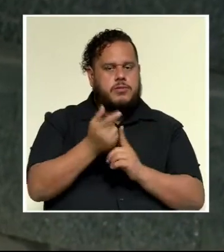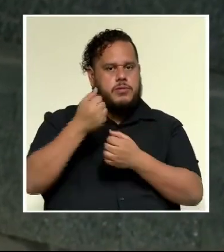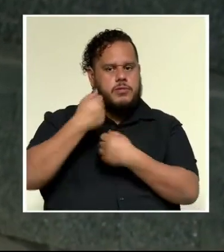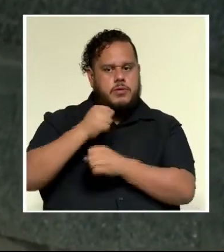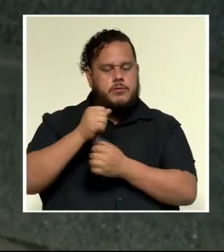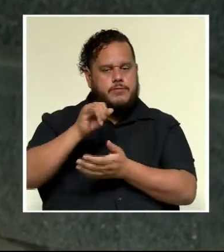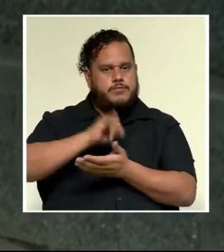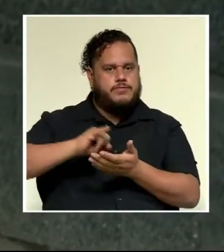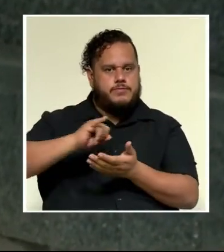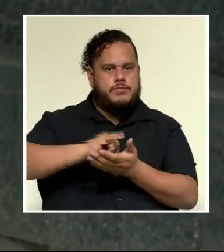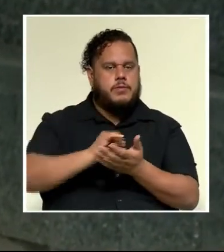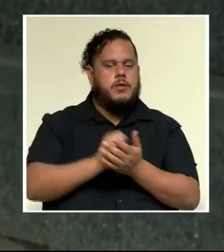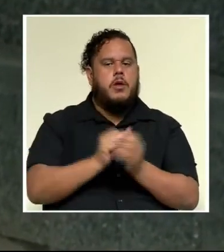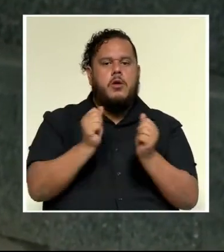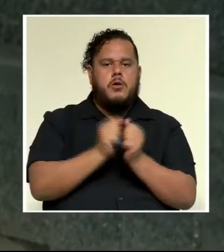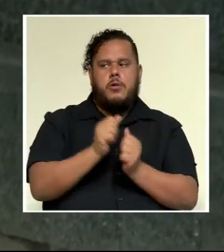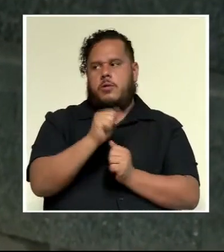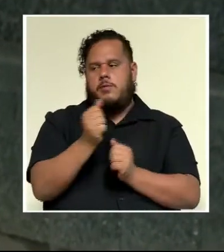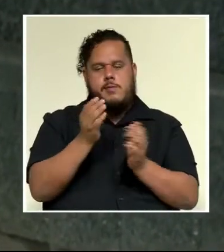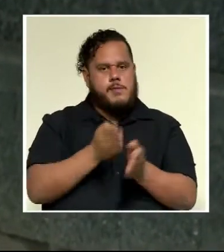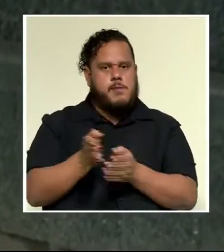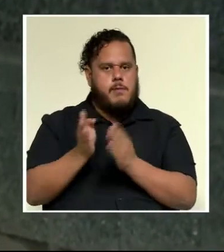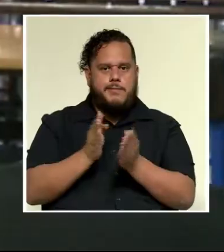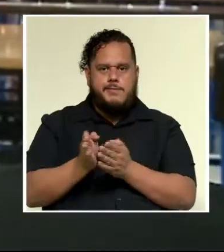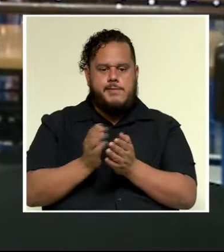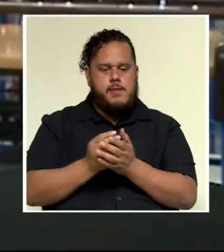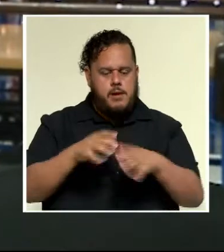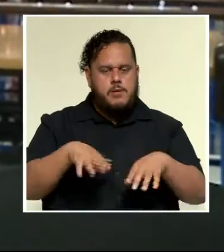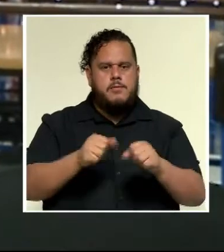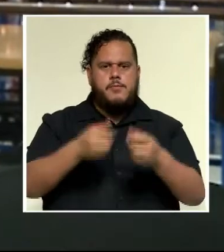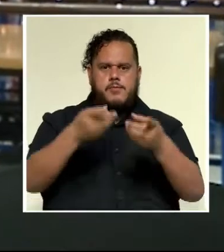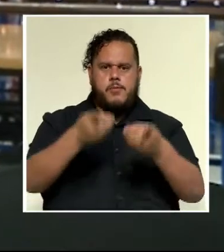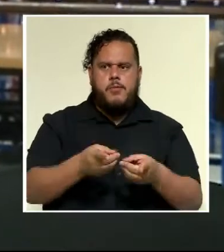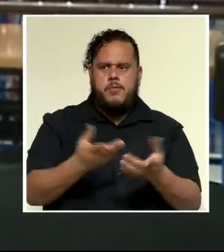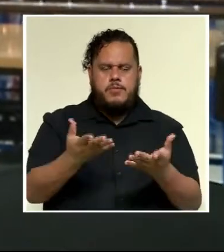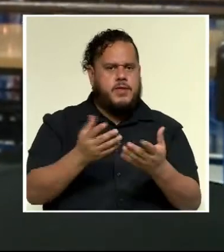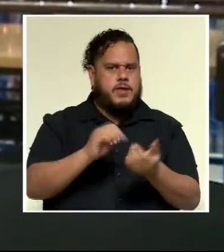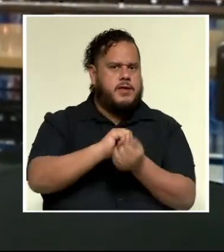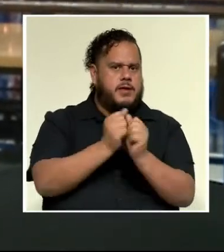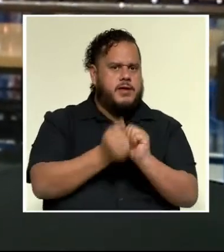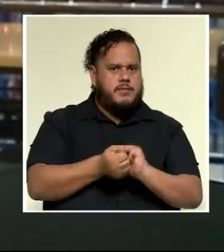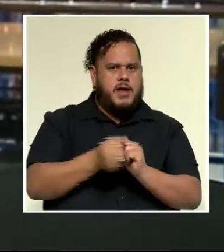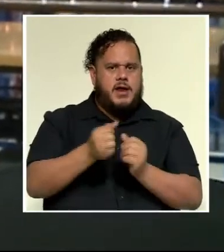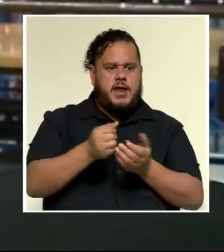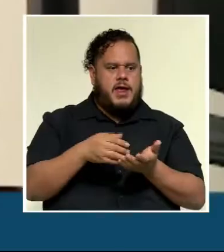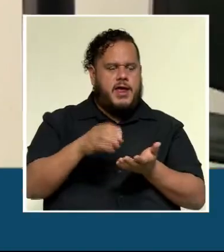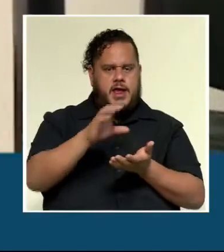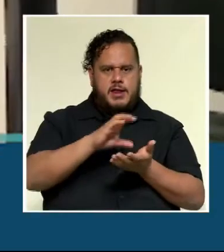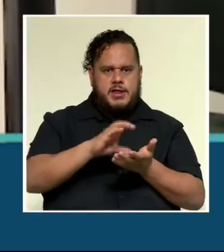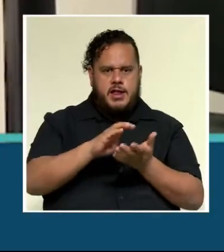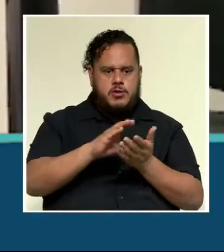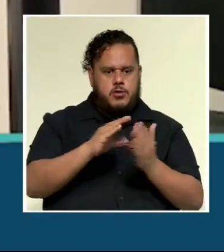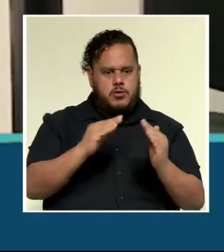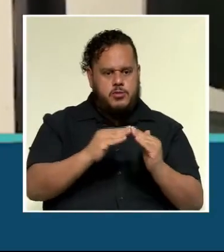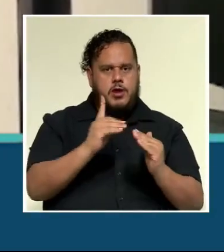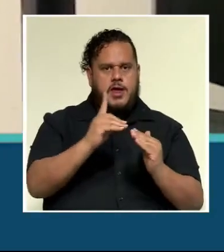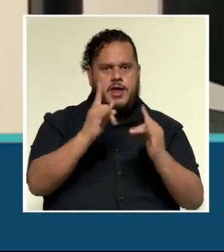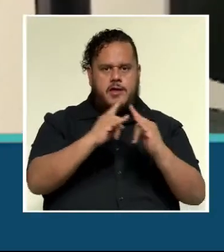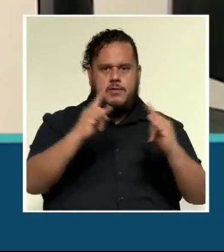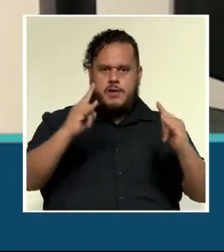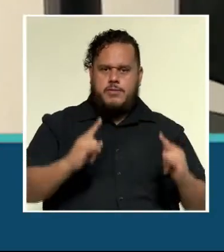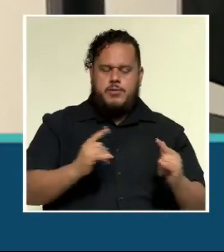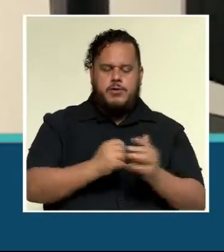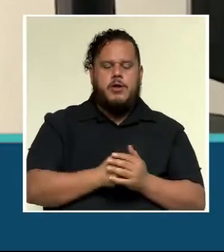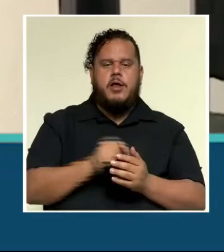San José, junto con otras organizaciones, tomaron la decisión de transformar el centro dormitorio en un albergue, donde